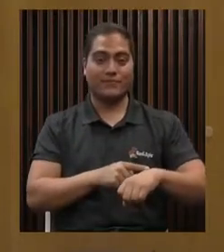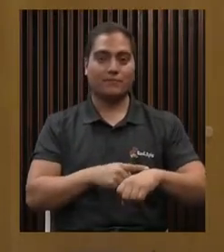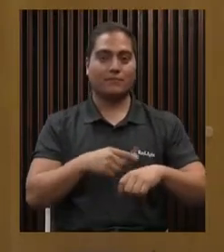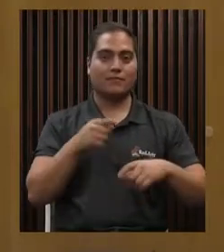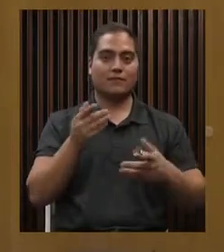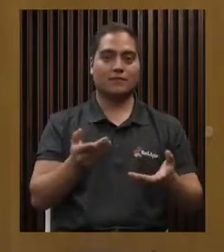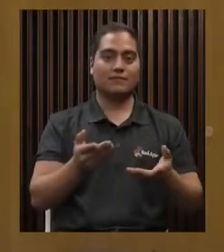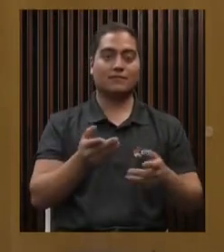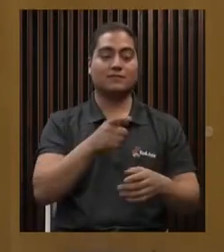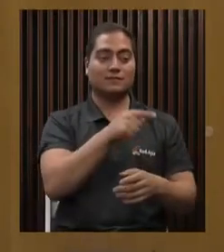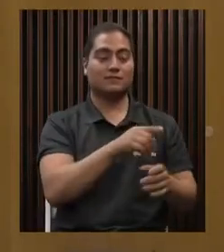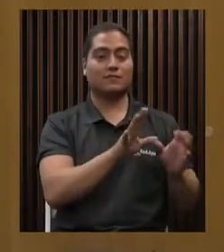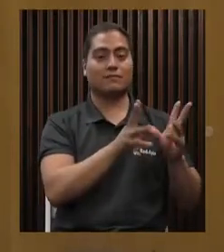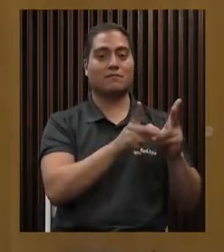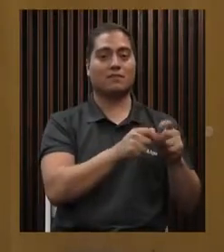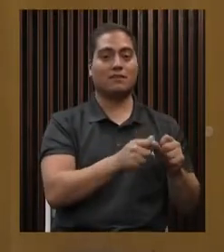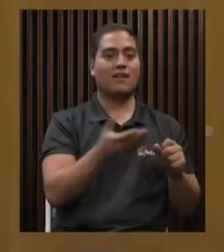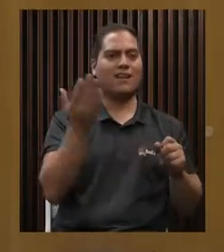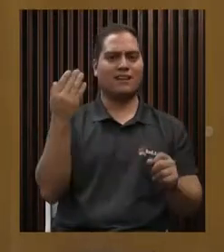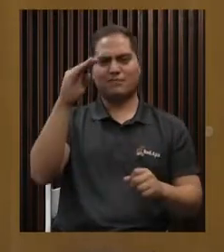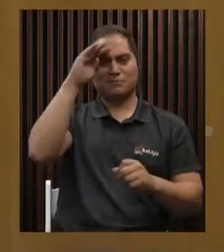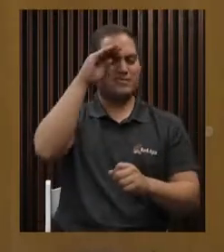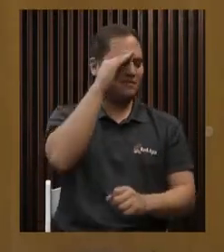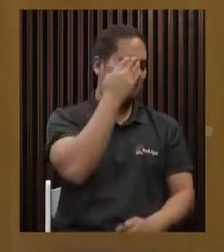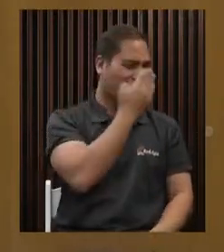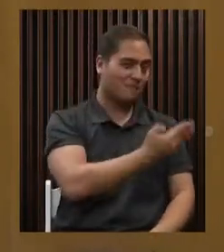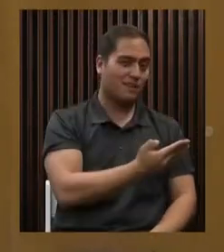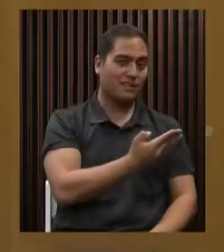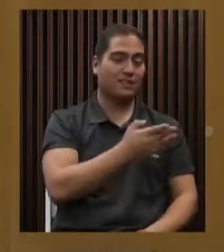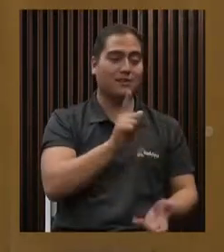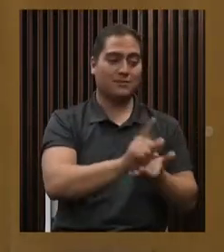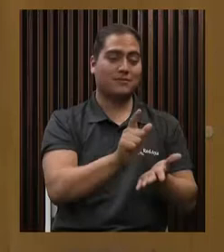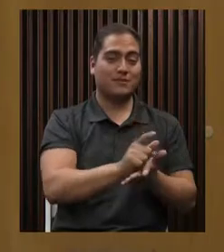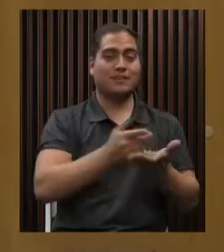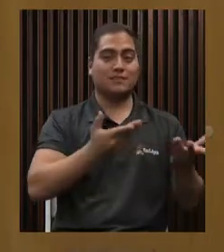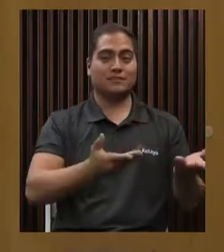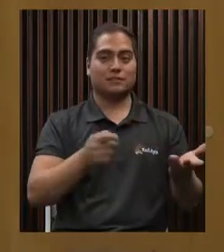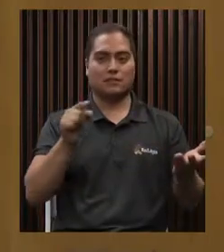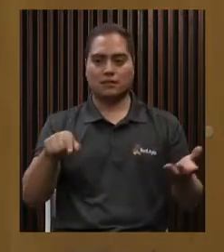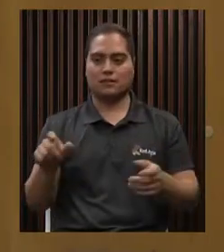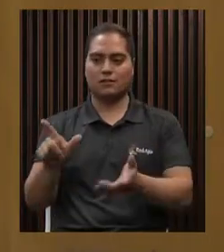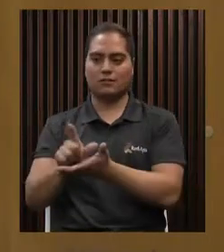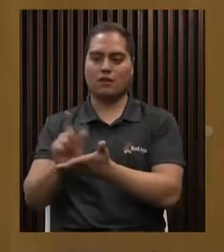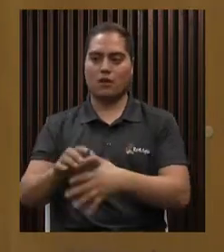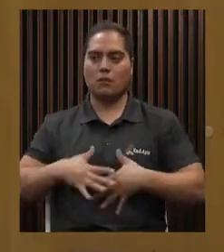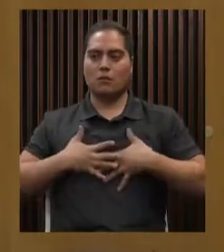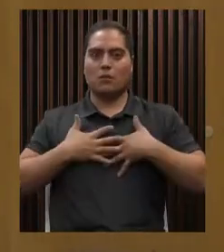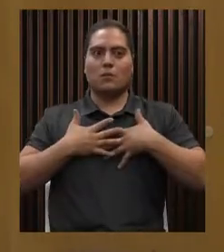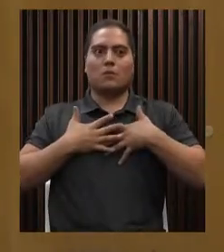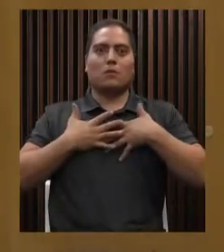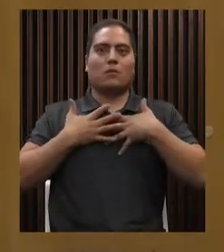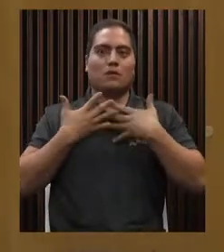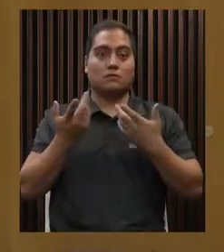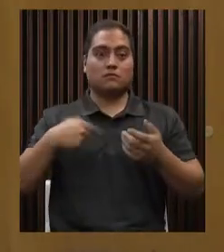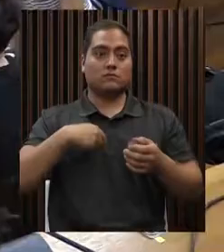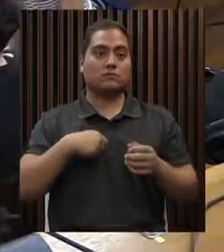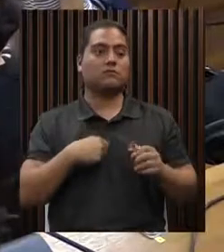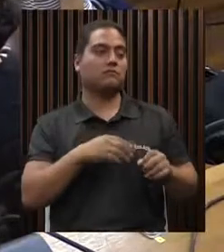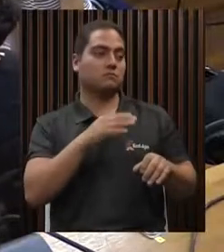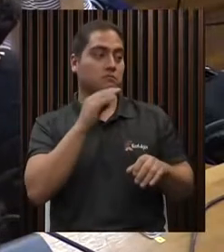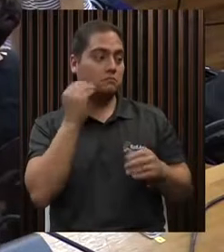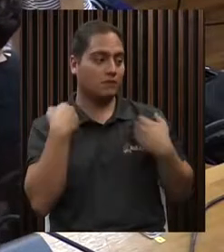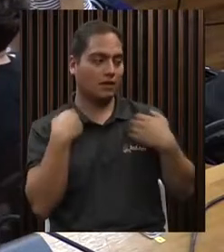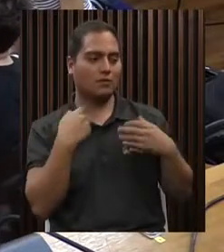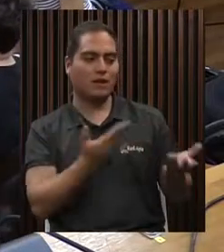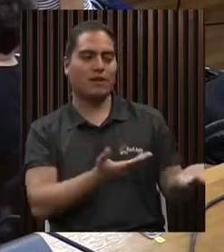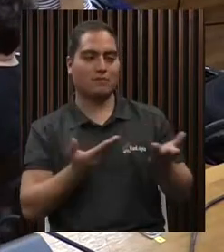buenas experiencias en otros lugares, son reticentes a llegar a estos nuevos lugares. Por lo tanto, tratamos de invitarlos y que vengan. Vamos a la siguiente imagen.